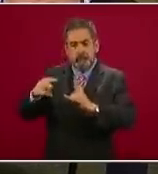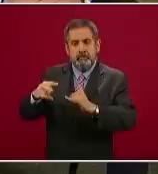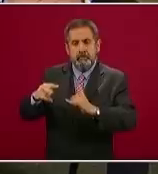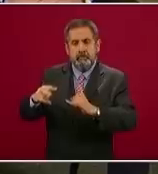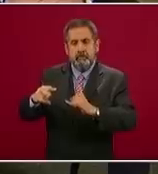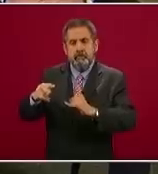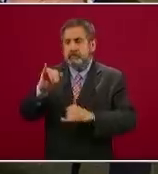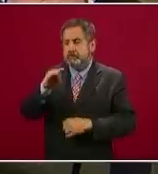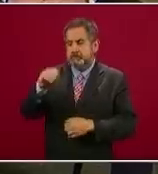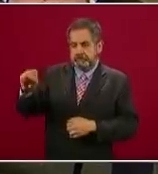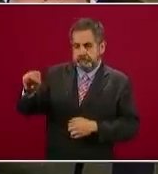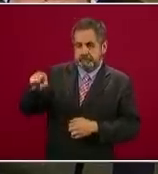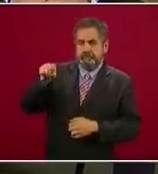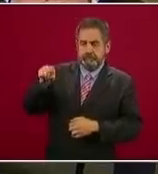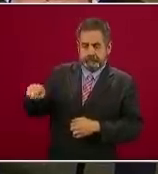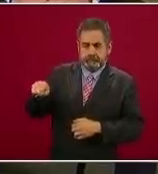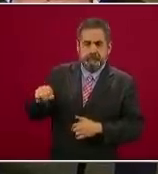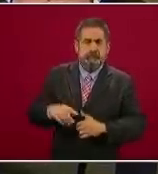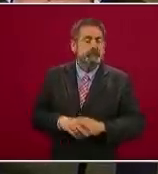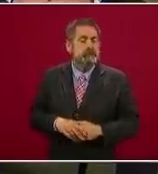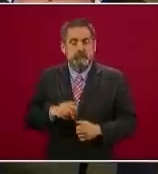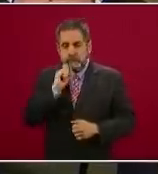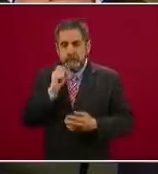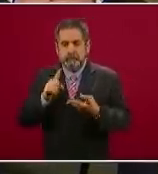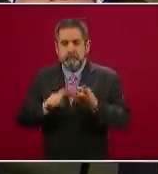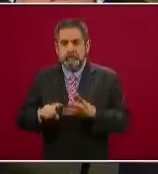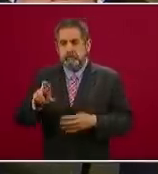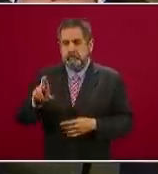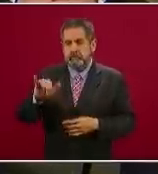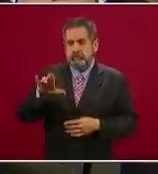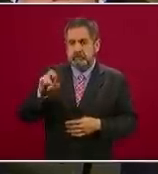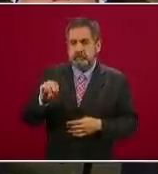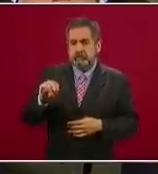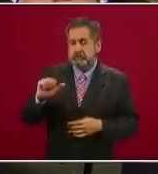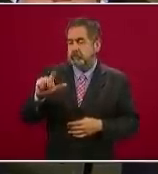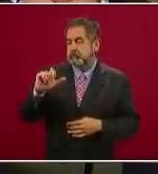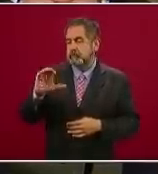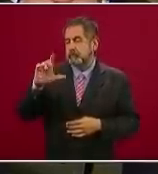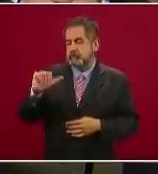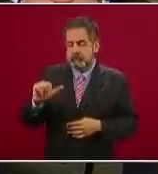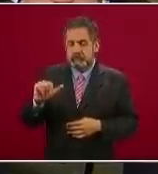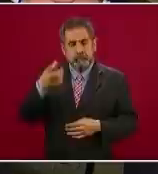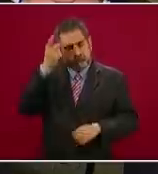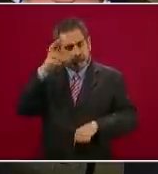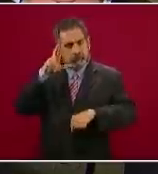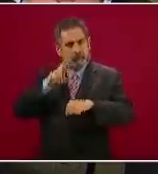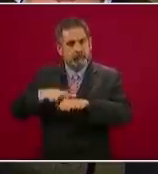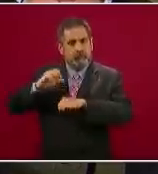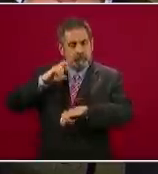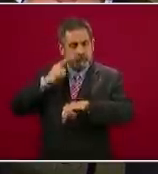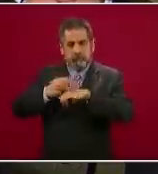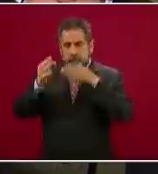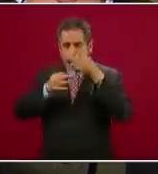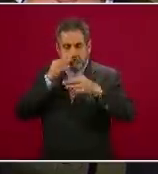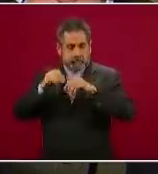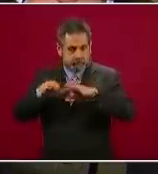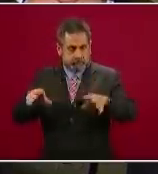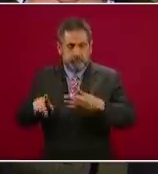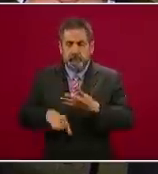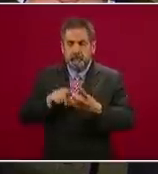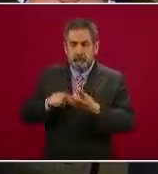Social. Está Ricardo Cortés Alcalá, director general de promoción de la salud y